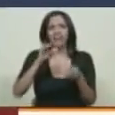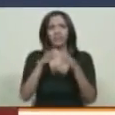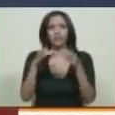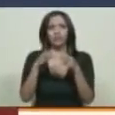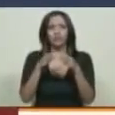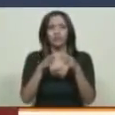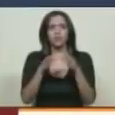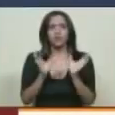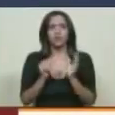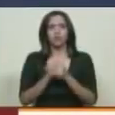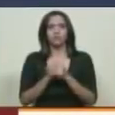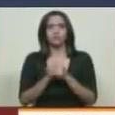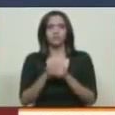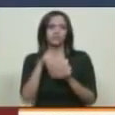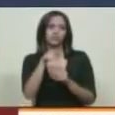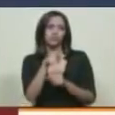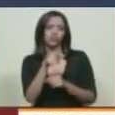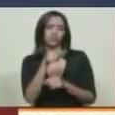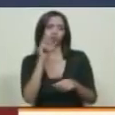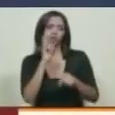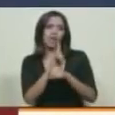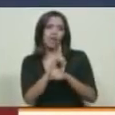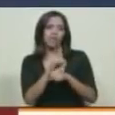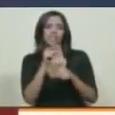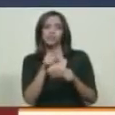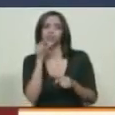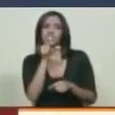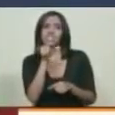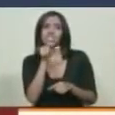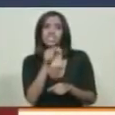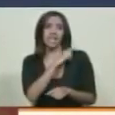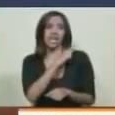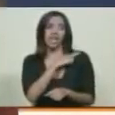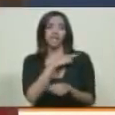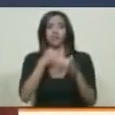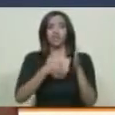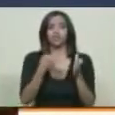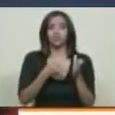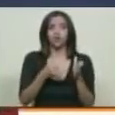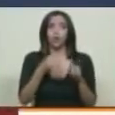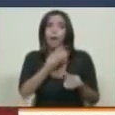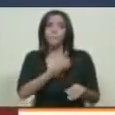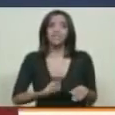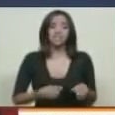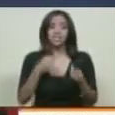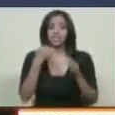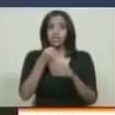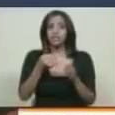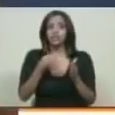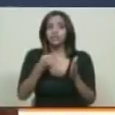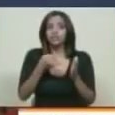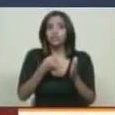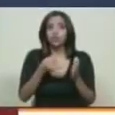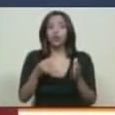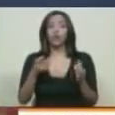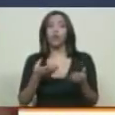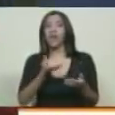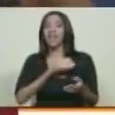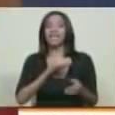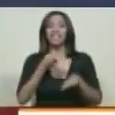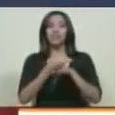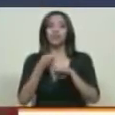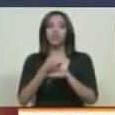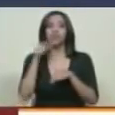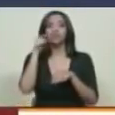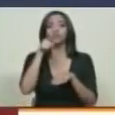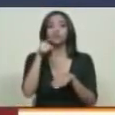grupito, eso. No, que grupillo. Si tú no haces esto y tú criticas al gerente de una institución o al presidente de una institución o al alcalde o al gobernador, eso